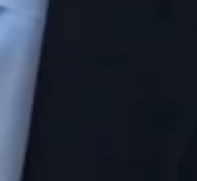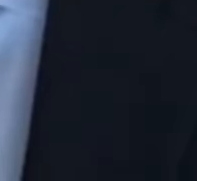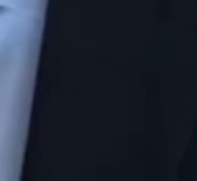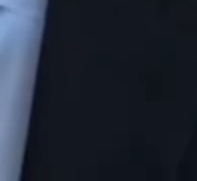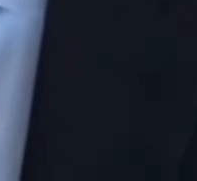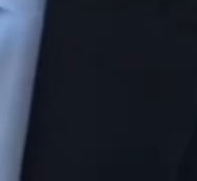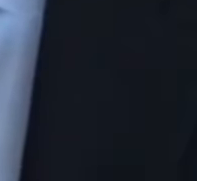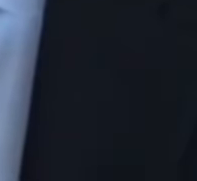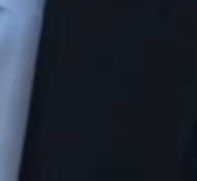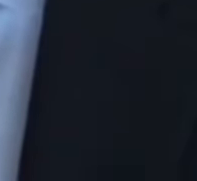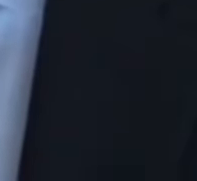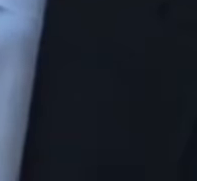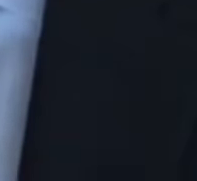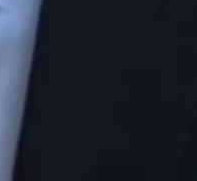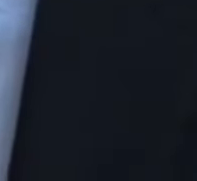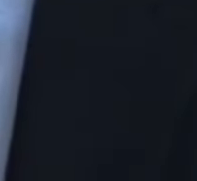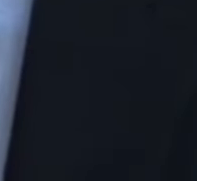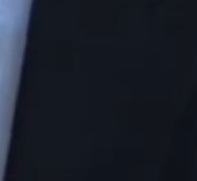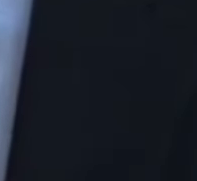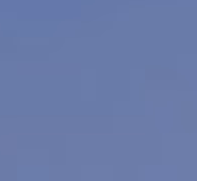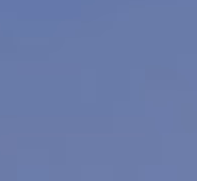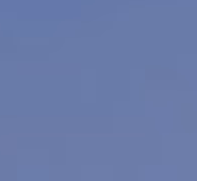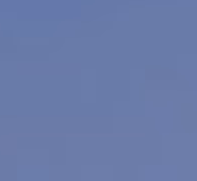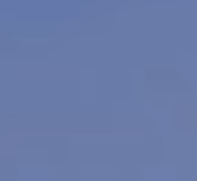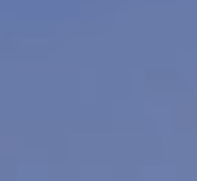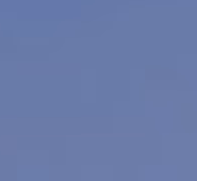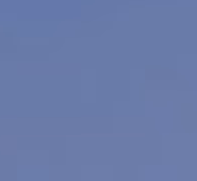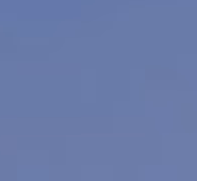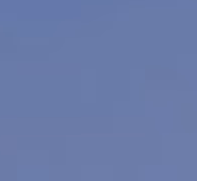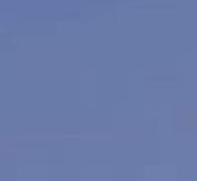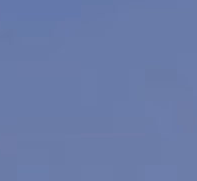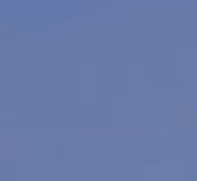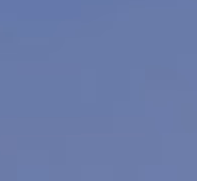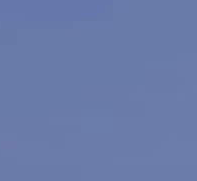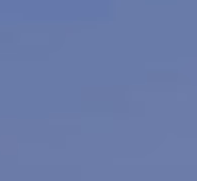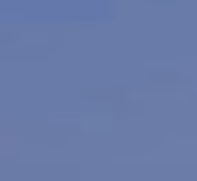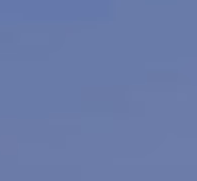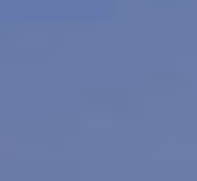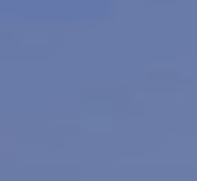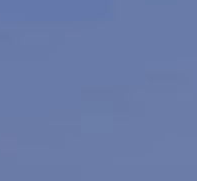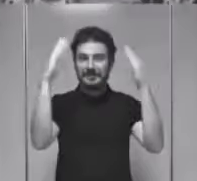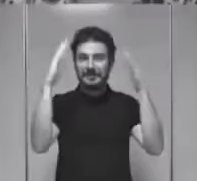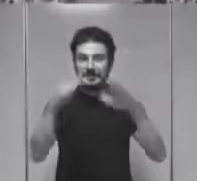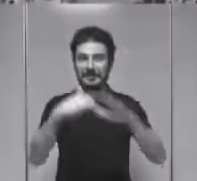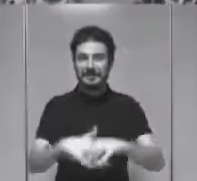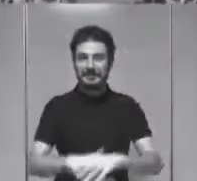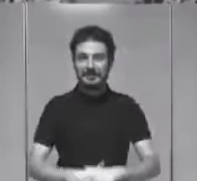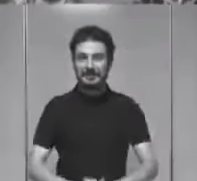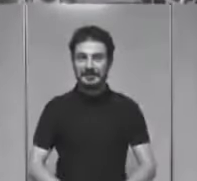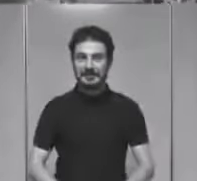jurídico. La amnistía no está contemplada en la Constitución española. No cabe la amnistía en nuestra Constitución.